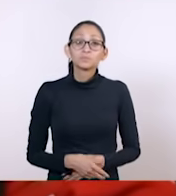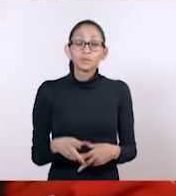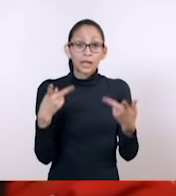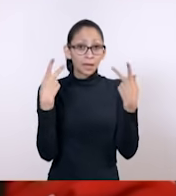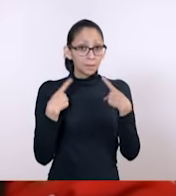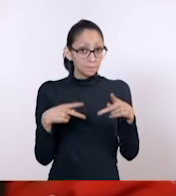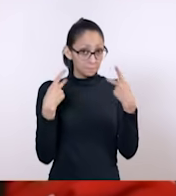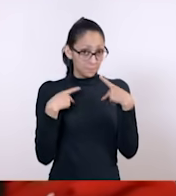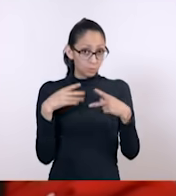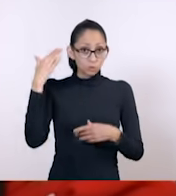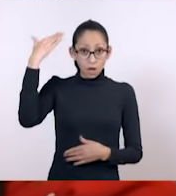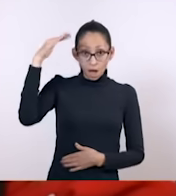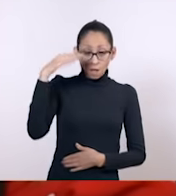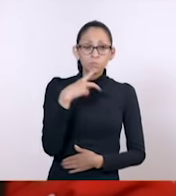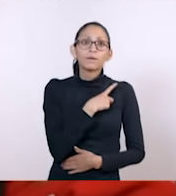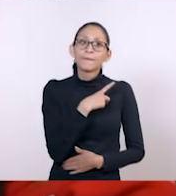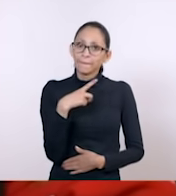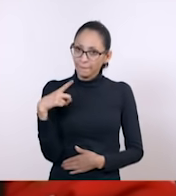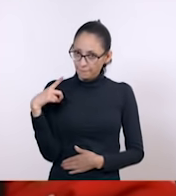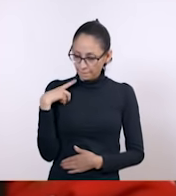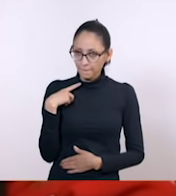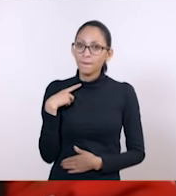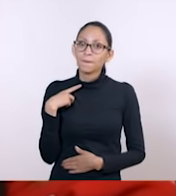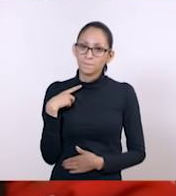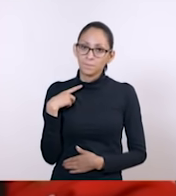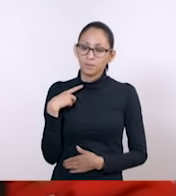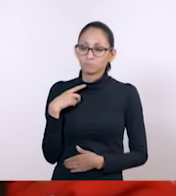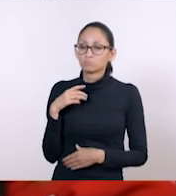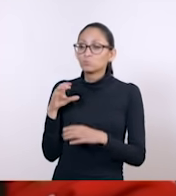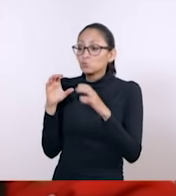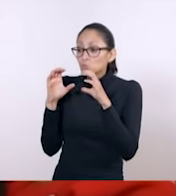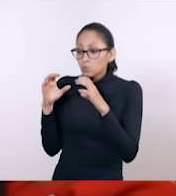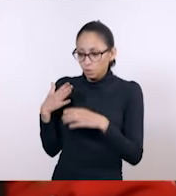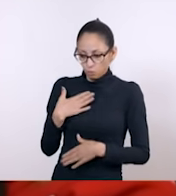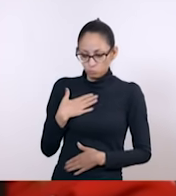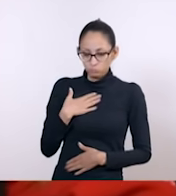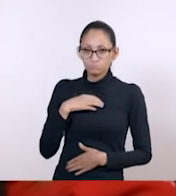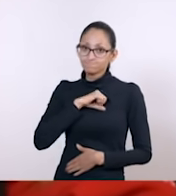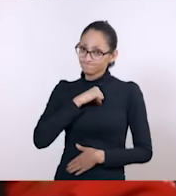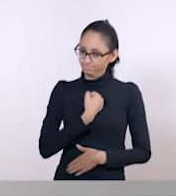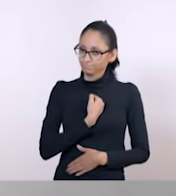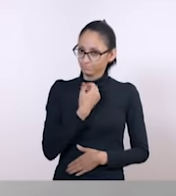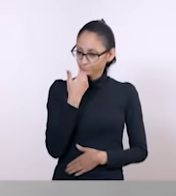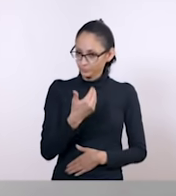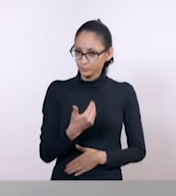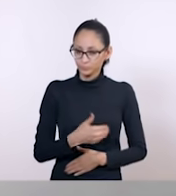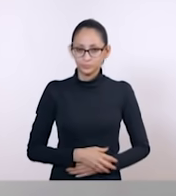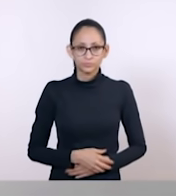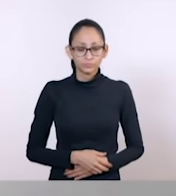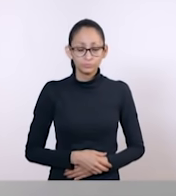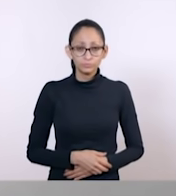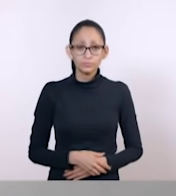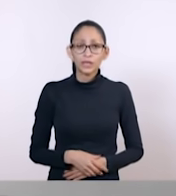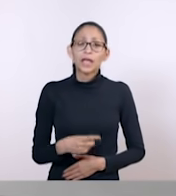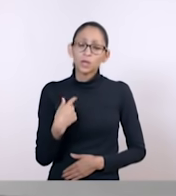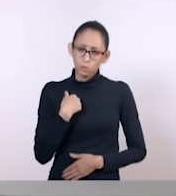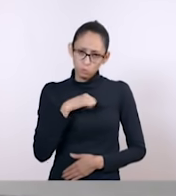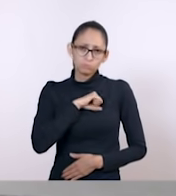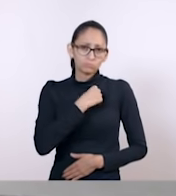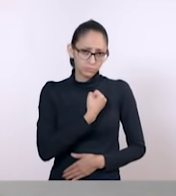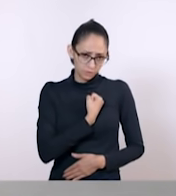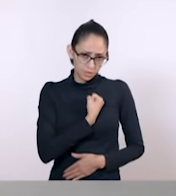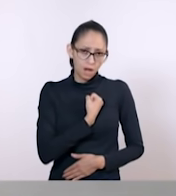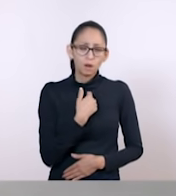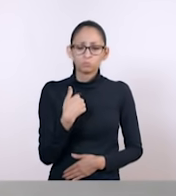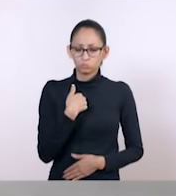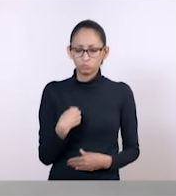personas adultas deben cuidar de que yo coma sano. Que yo tenga salud, que yo